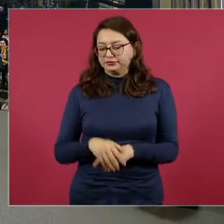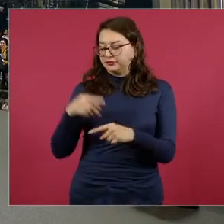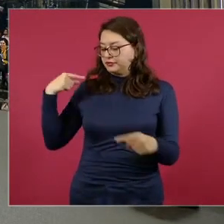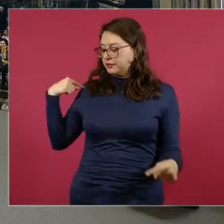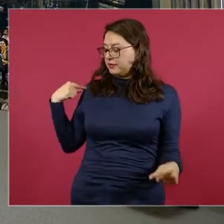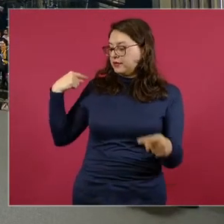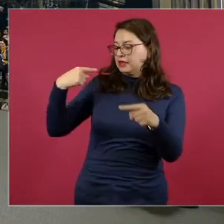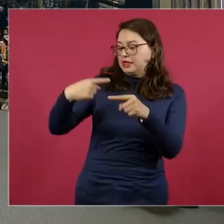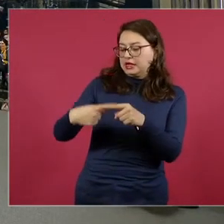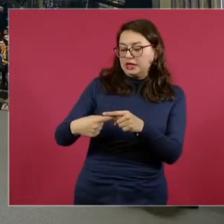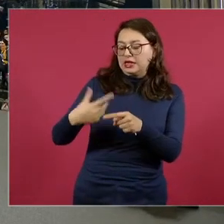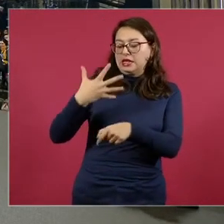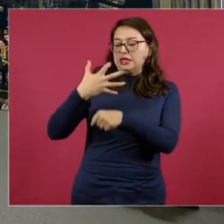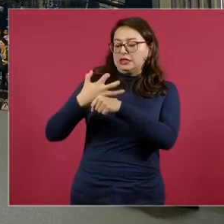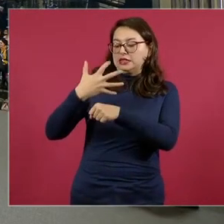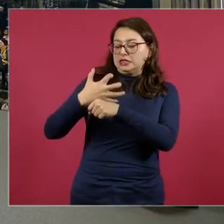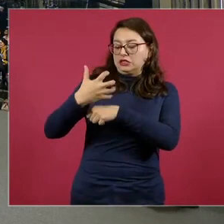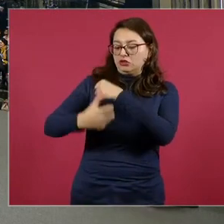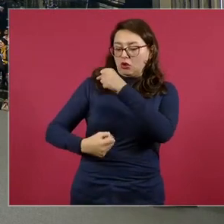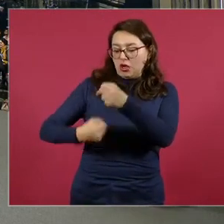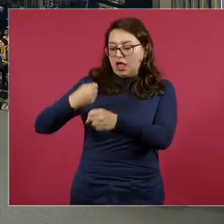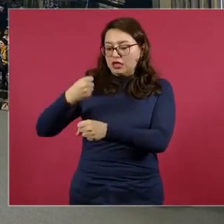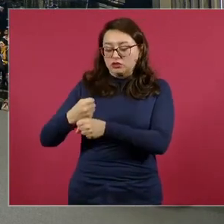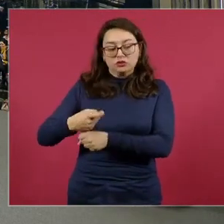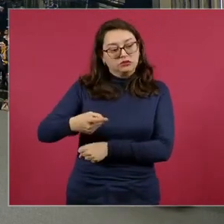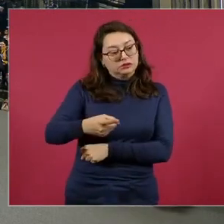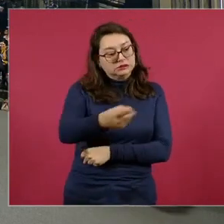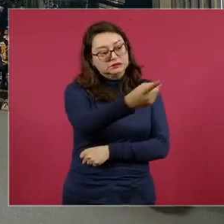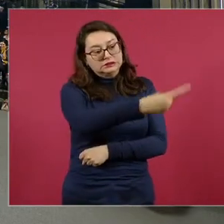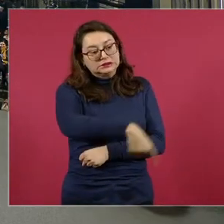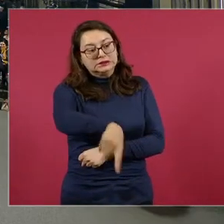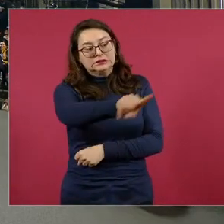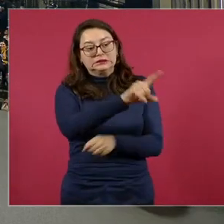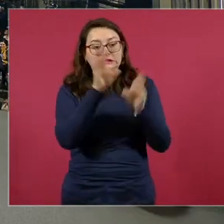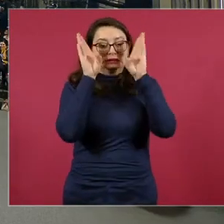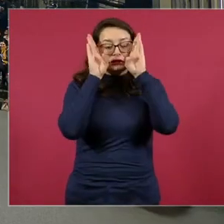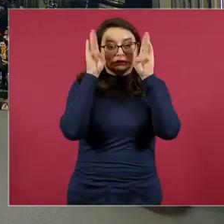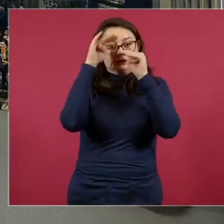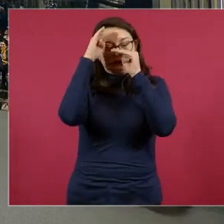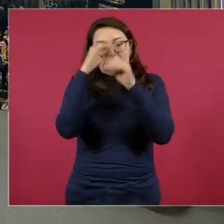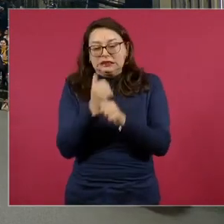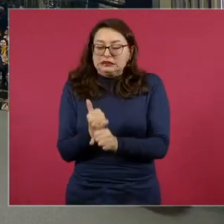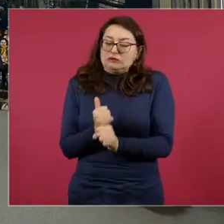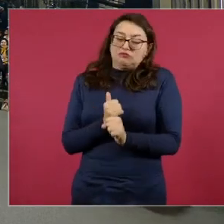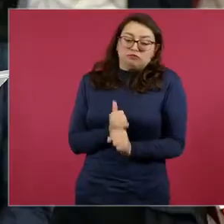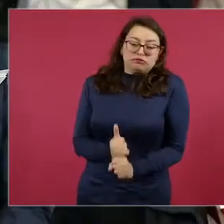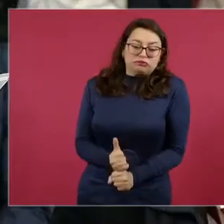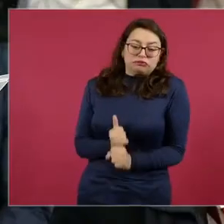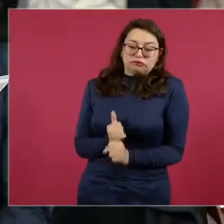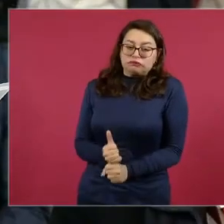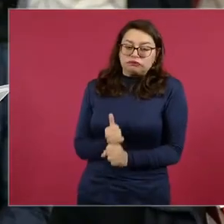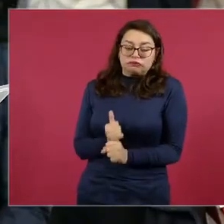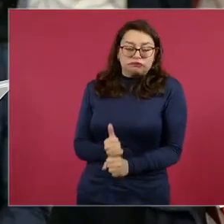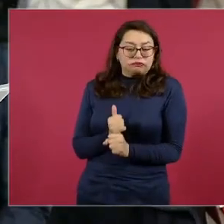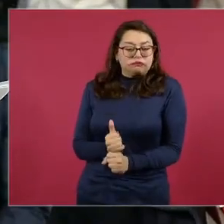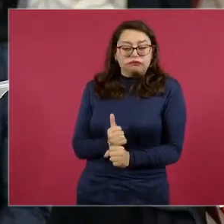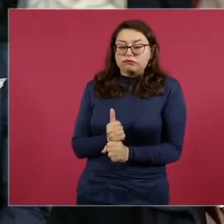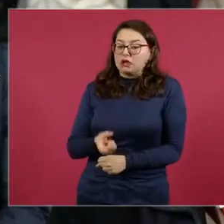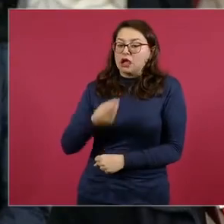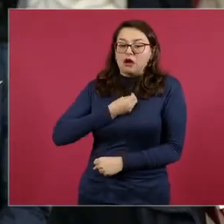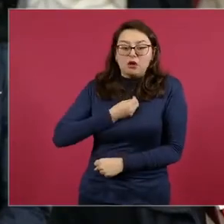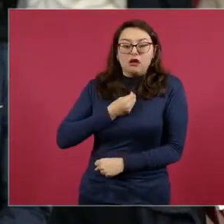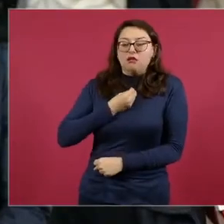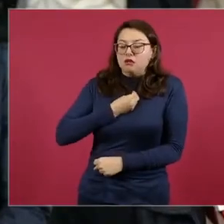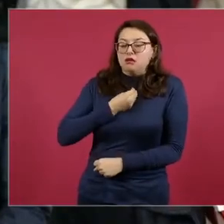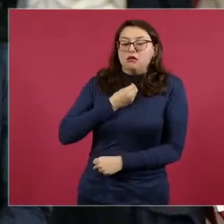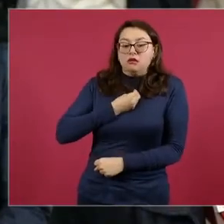para los voceros del conservadurismo. Entra usted a los 9 meses de su gobierno de la Cuarta Transformación, en